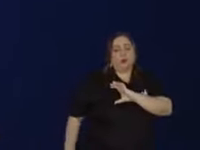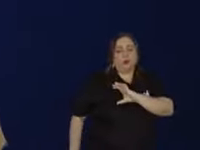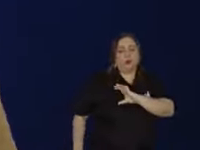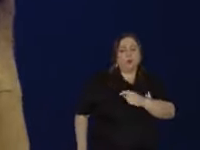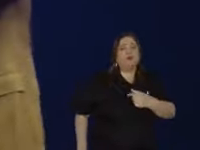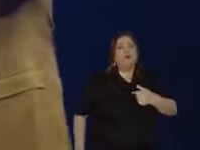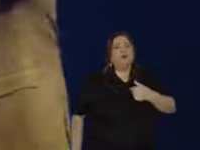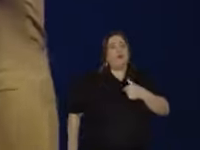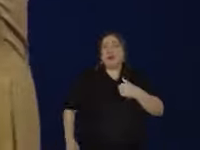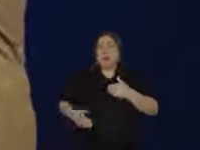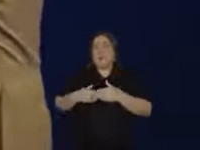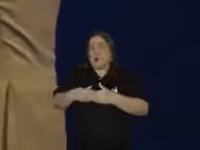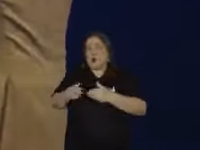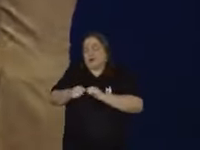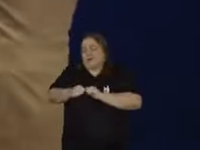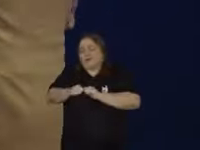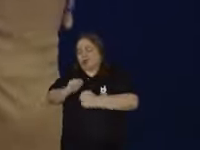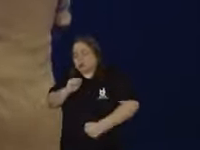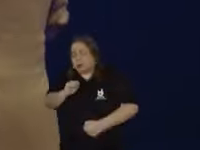adoro, Señor.